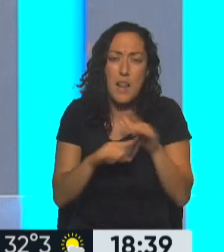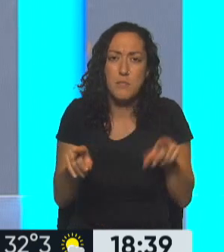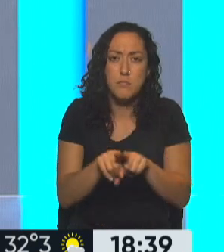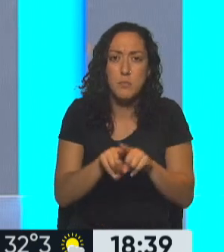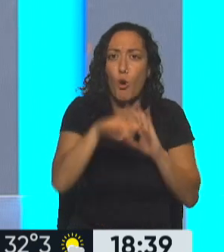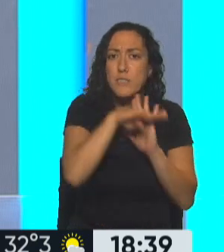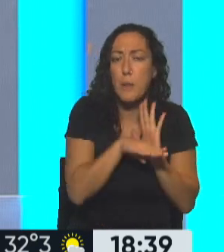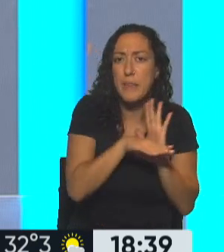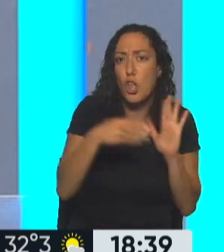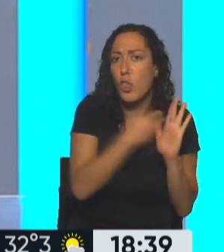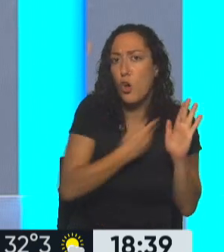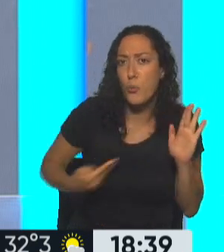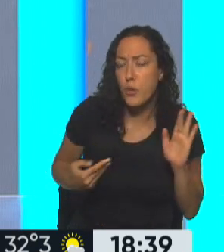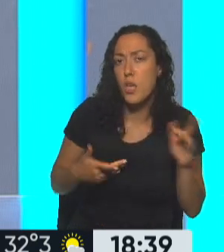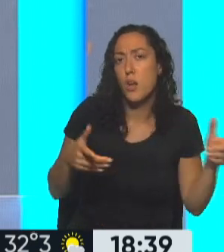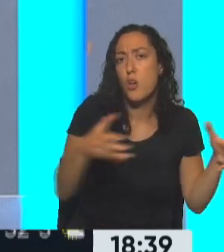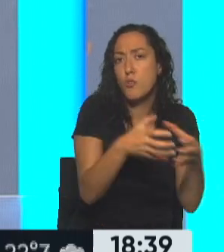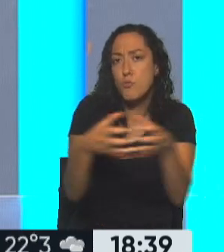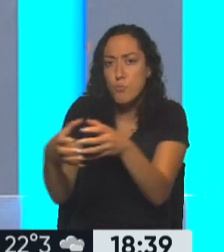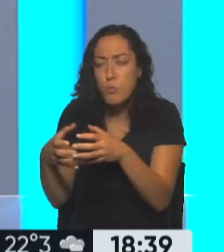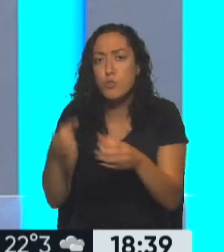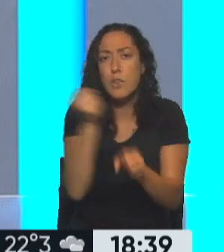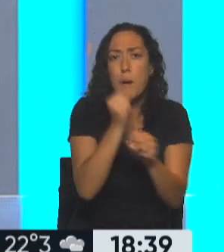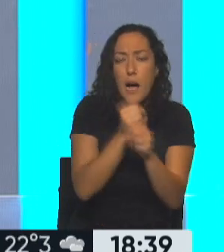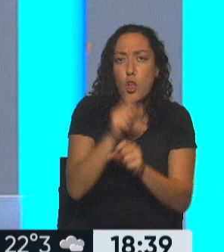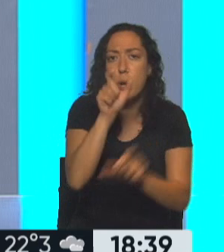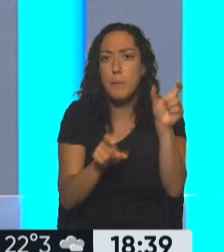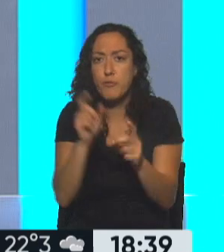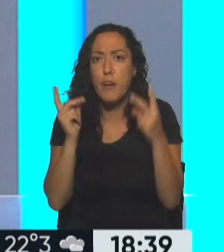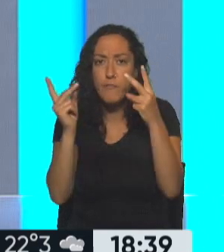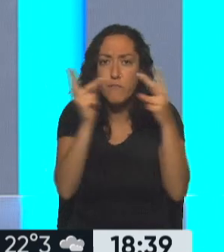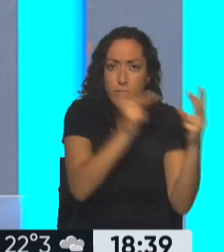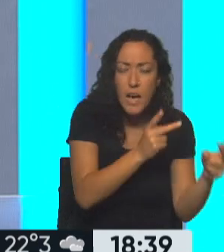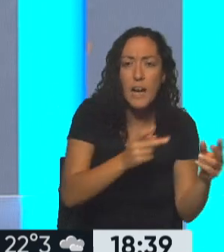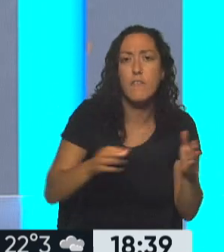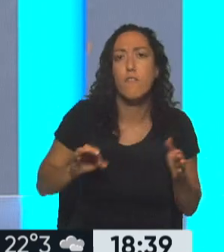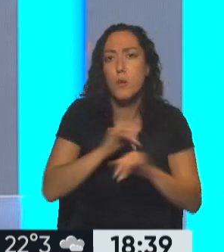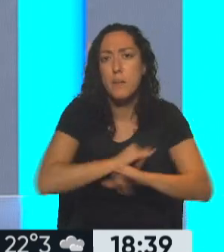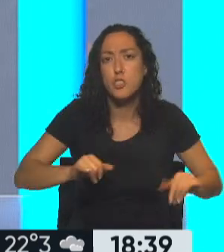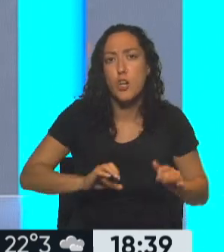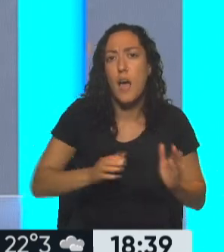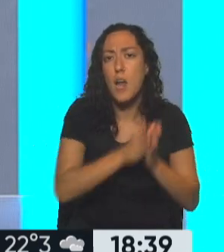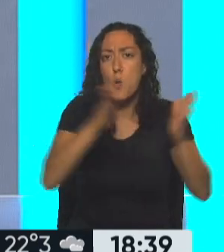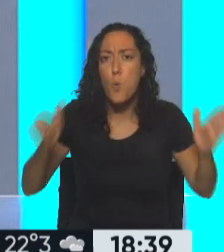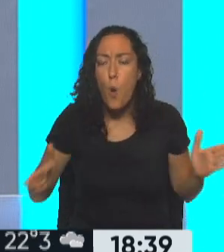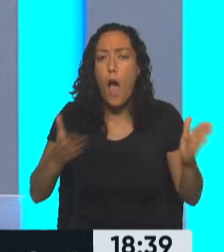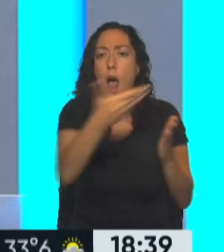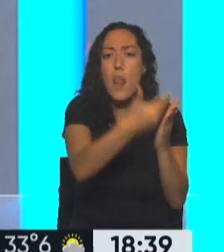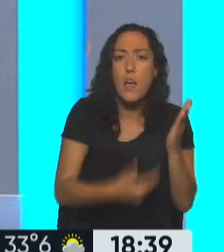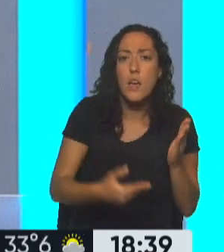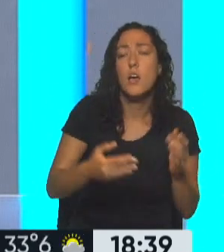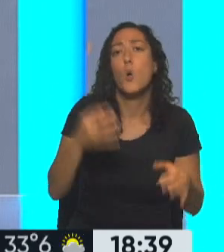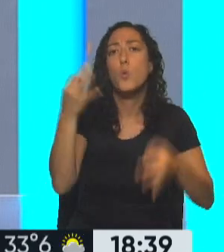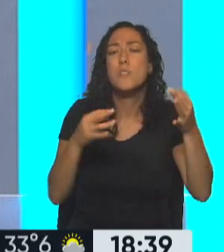estamentos del Estado escuchen a los trabajadores y a los usuarios en sus informes anuales. Justicia es memoria,